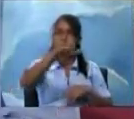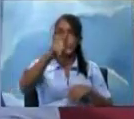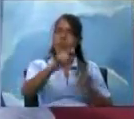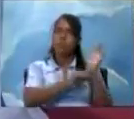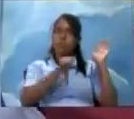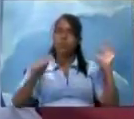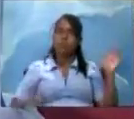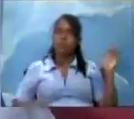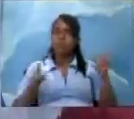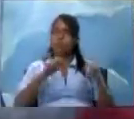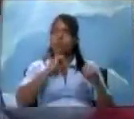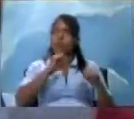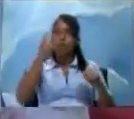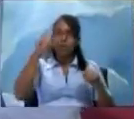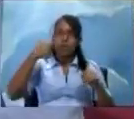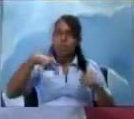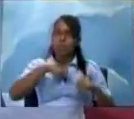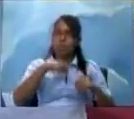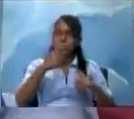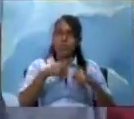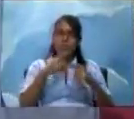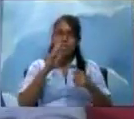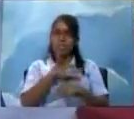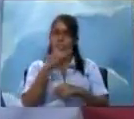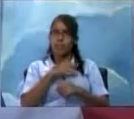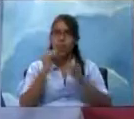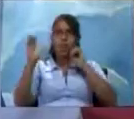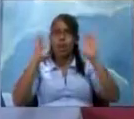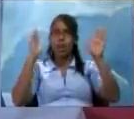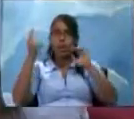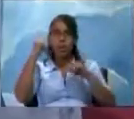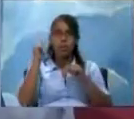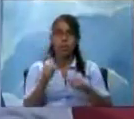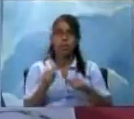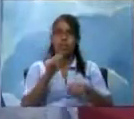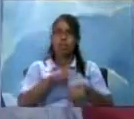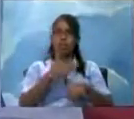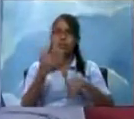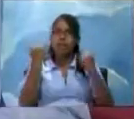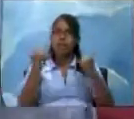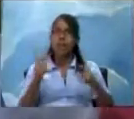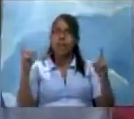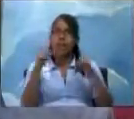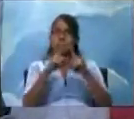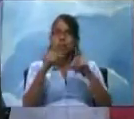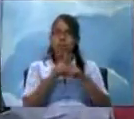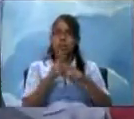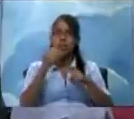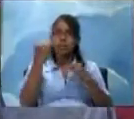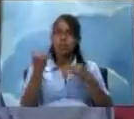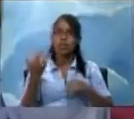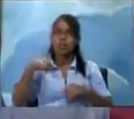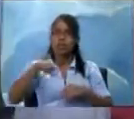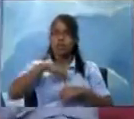del Señor, no es para nosotros de repente sentirnos alarmados por esto, no, no, porque ya la palabra, ya nosotros, Dios nos